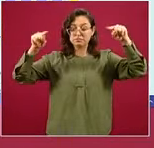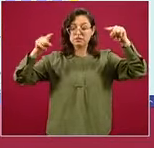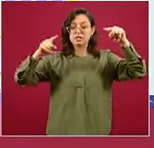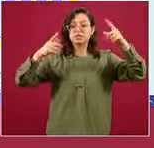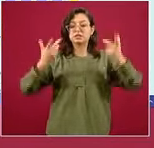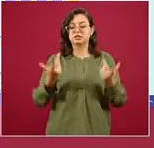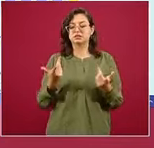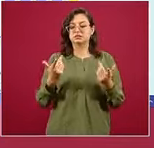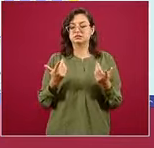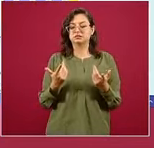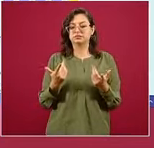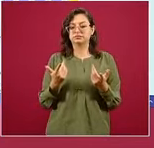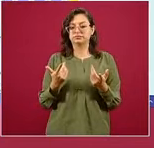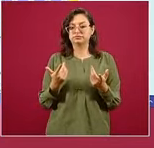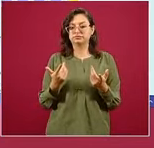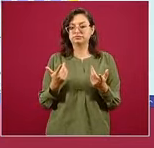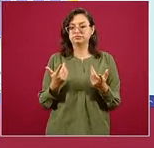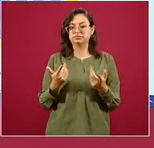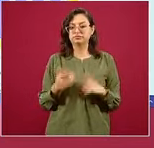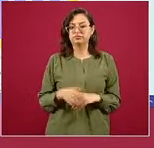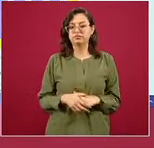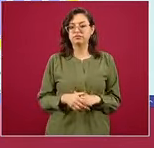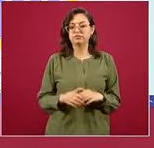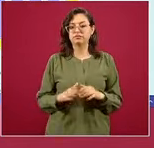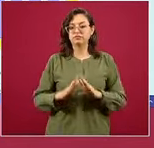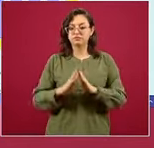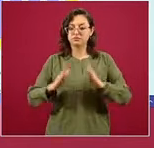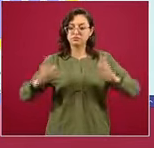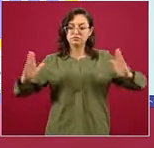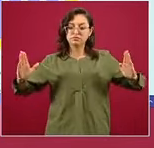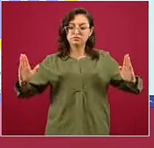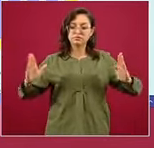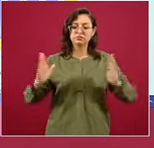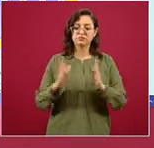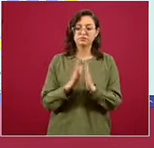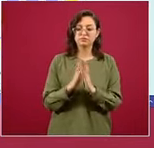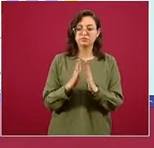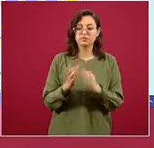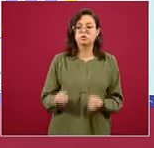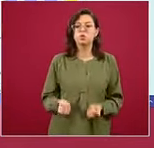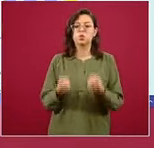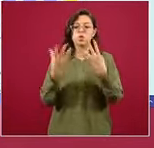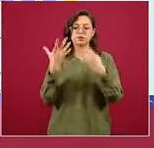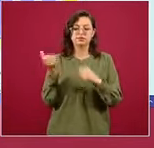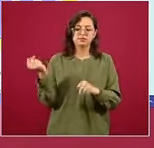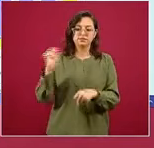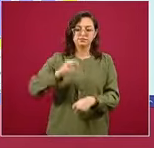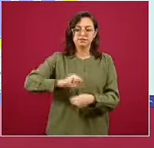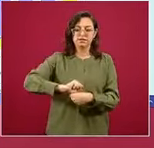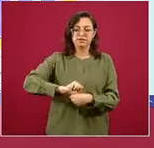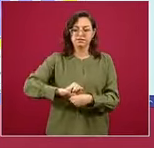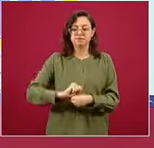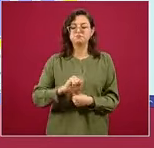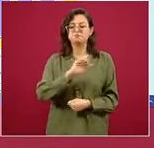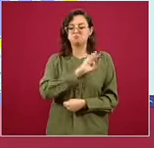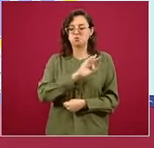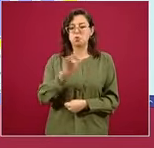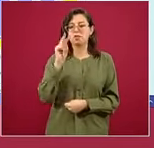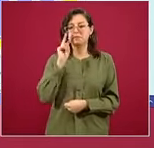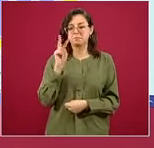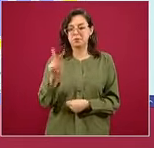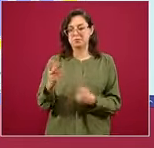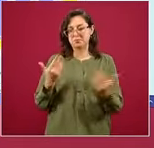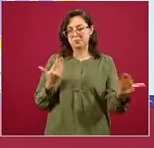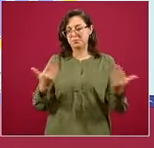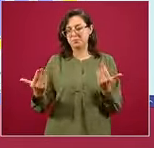seleccionando panorámicamente el área, se puede reducir el número de semanas en observación, para que ustedes puedan ver ahí también,